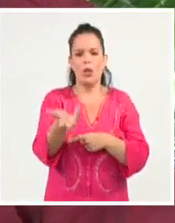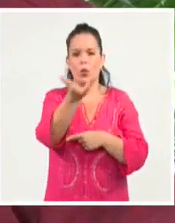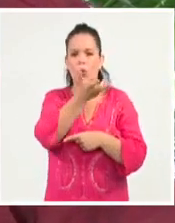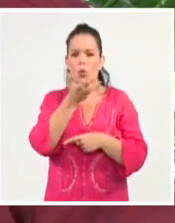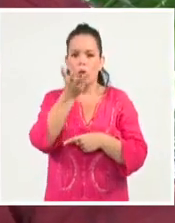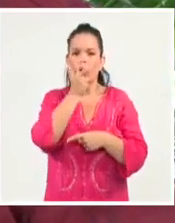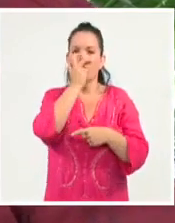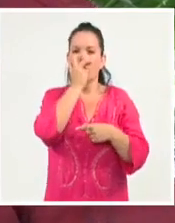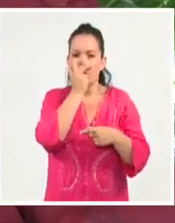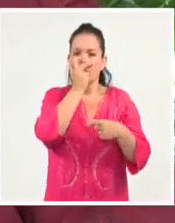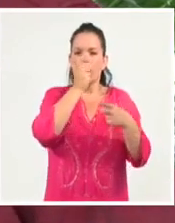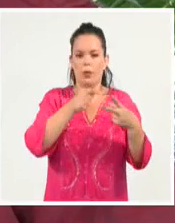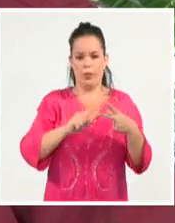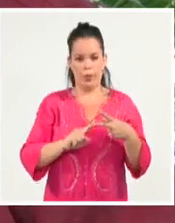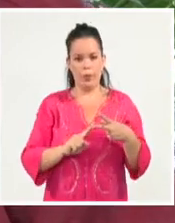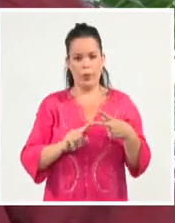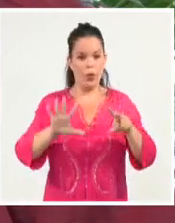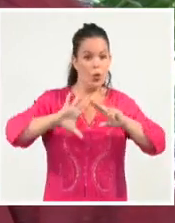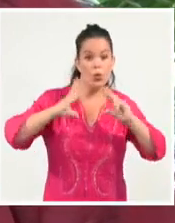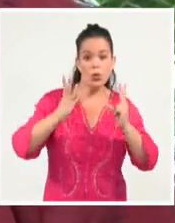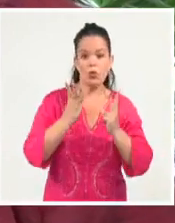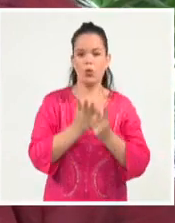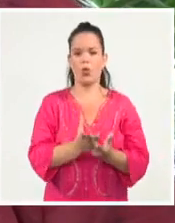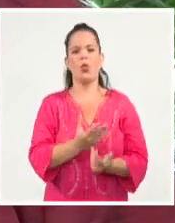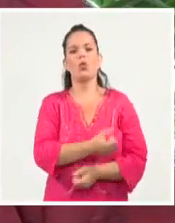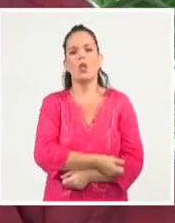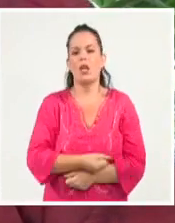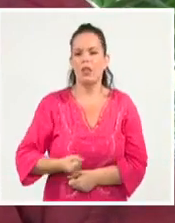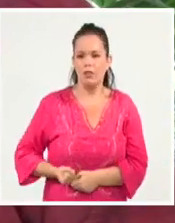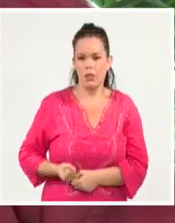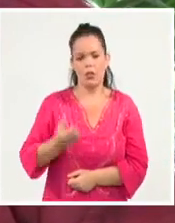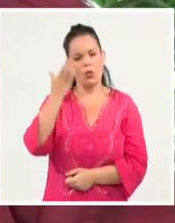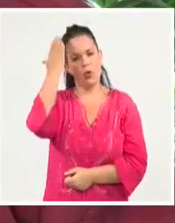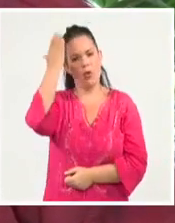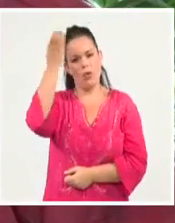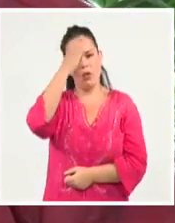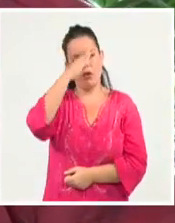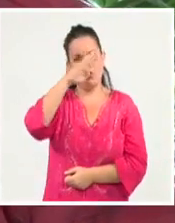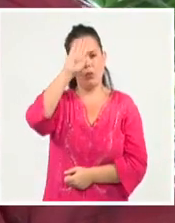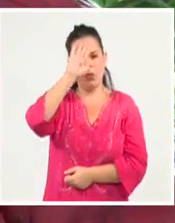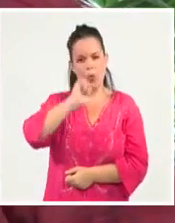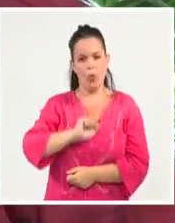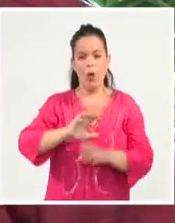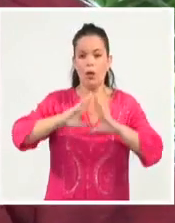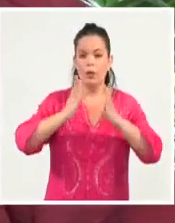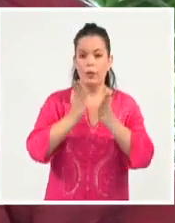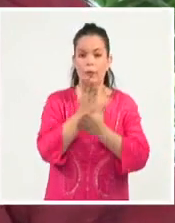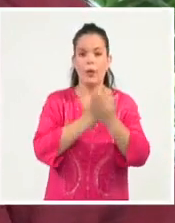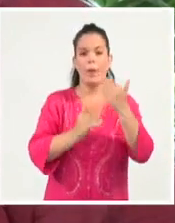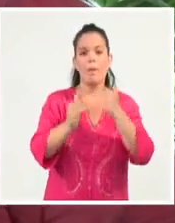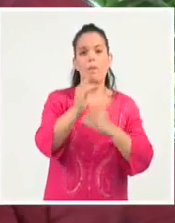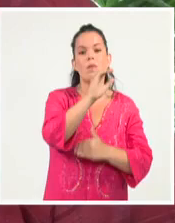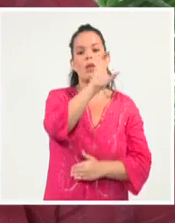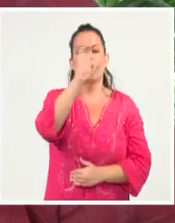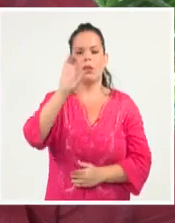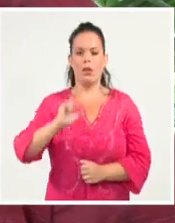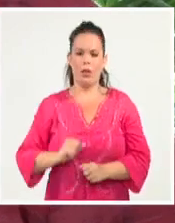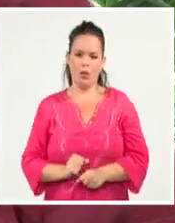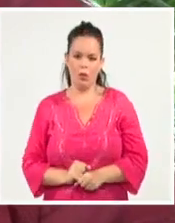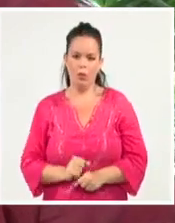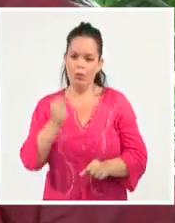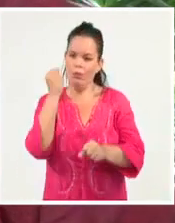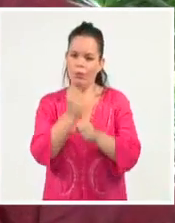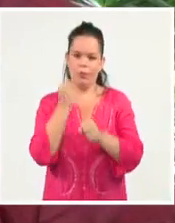por el país, lo que se está haciendo por la dirección del ministerio, lo que se está haciendo por nuestros